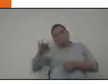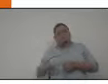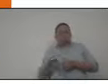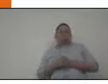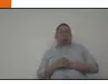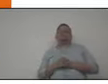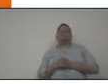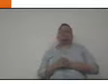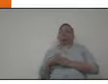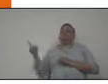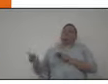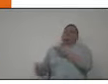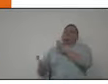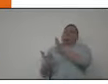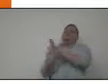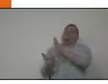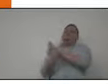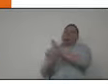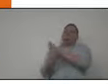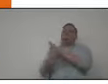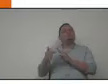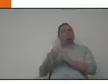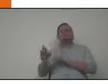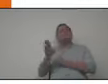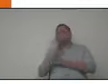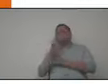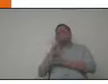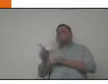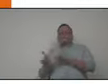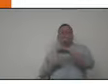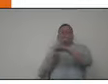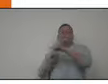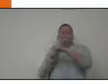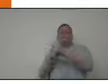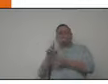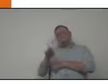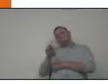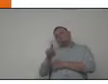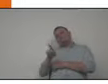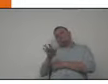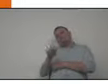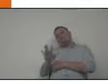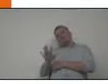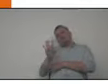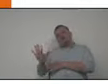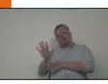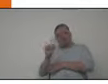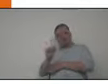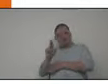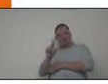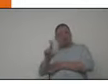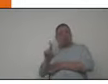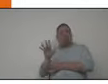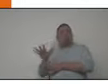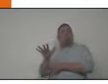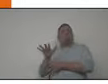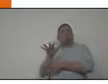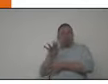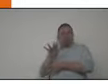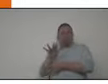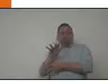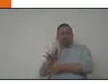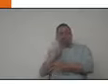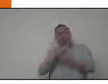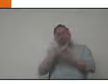hace costar la compañía de seguro de positiva. Una felicitación a toda la gestión de seguridad en